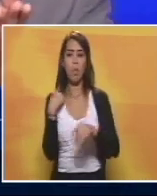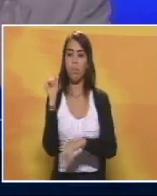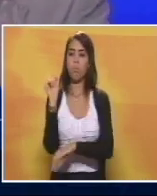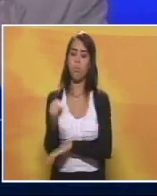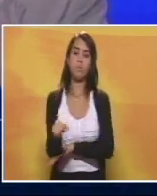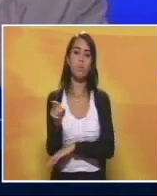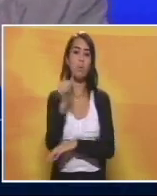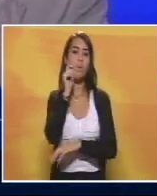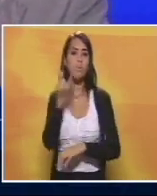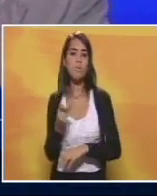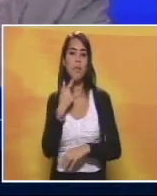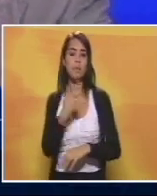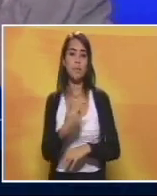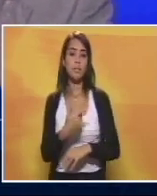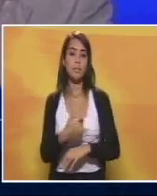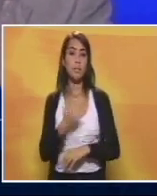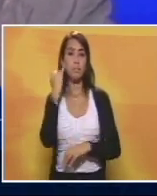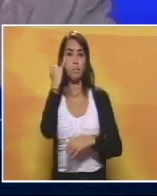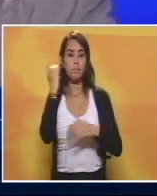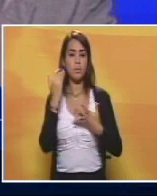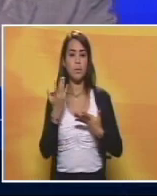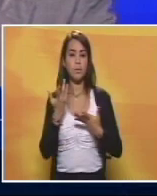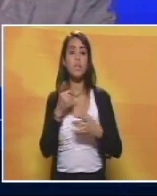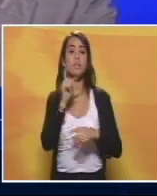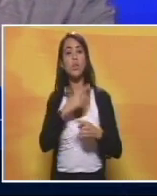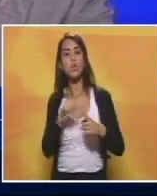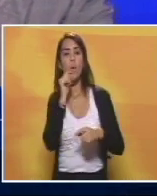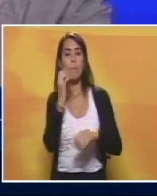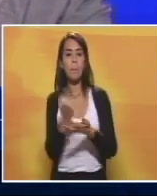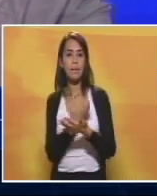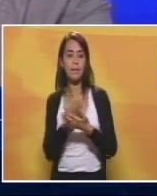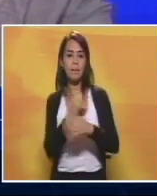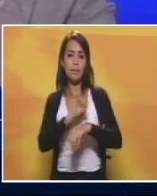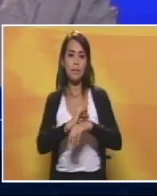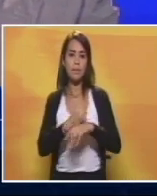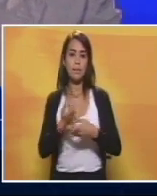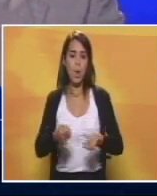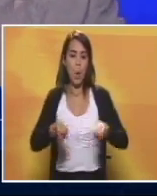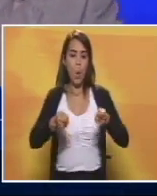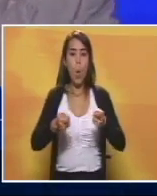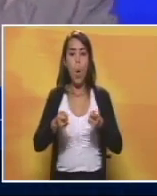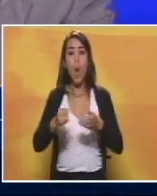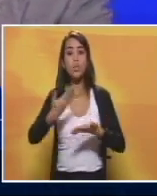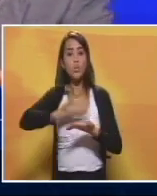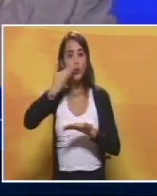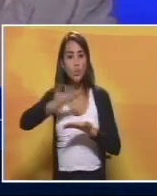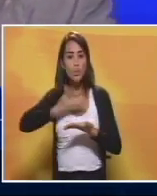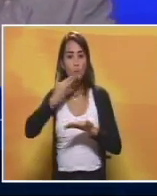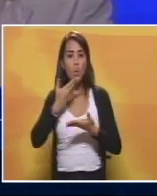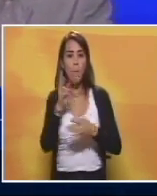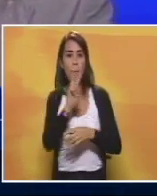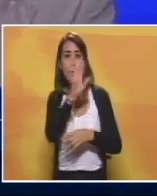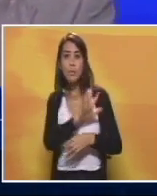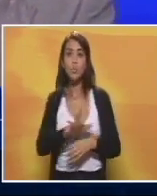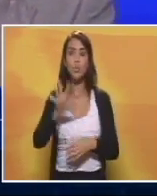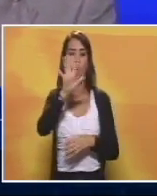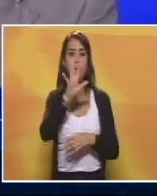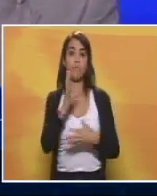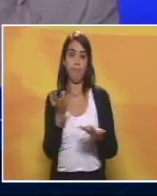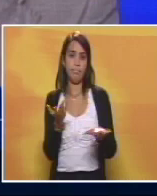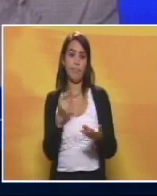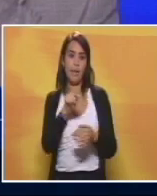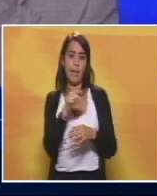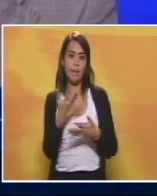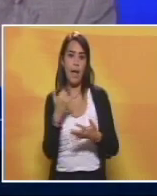mucho más de del señor bertuzzi que andaba con una olla de sopa por el corto del país yo creo que ahí sí estaba el